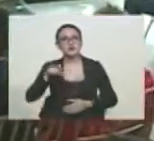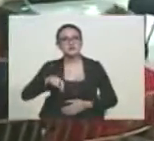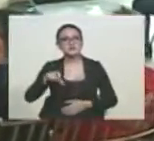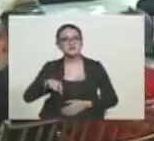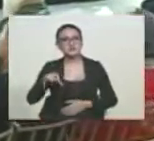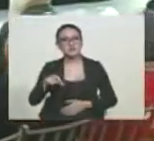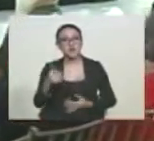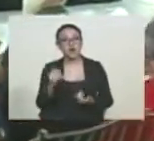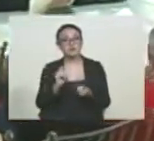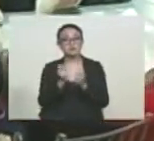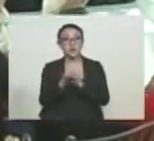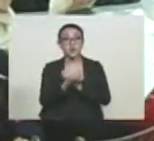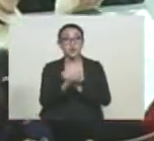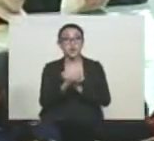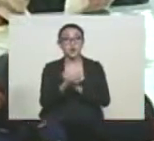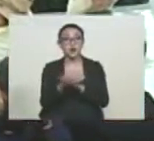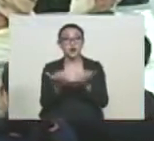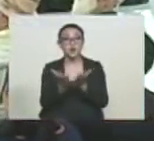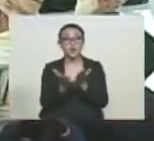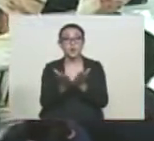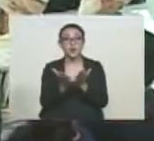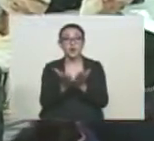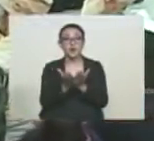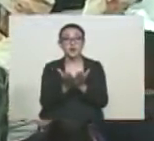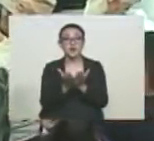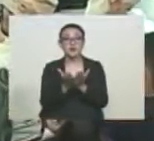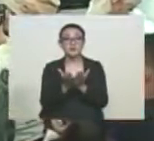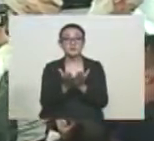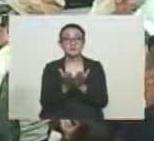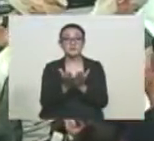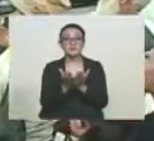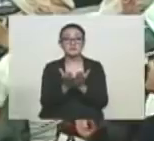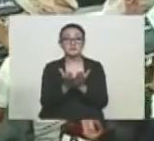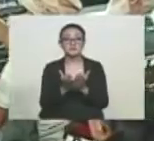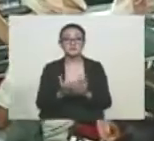se nos ha convertido en una escuela,